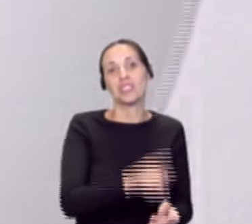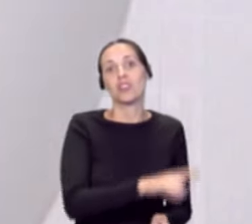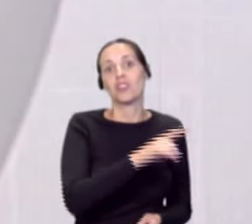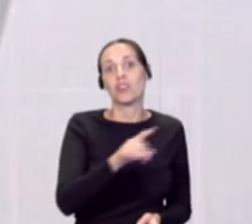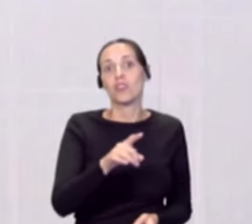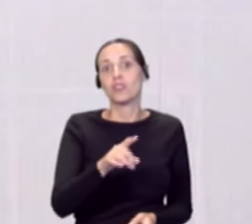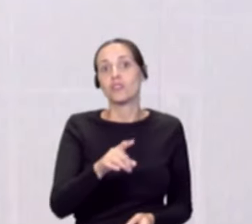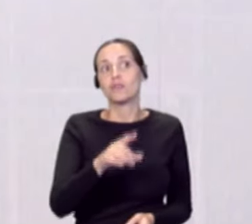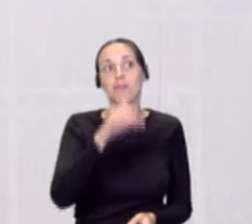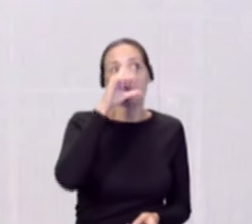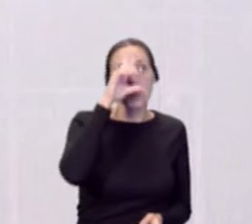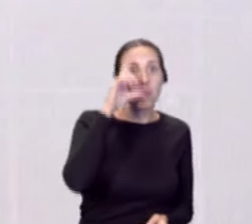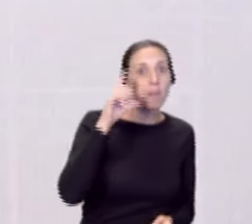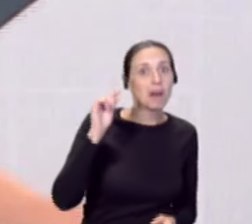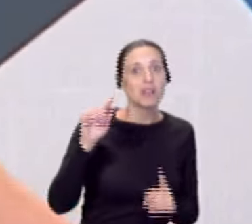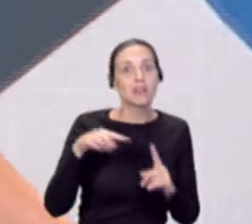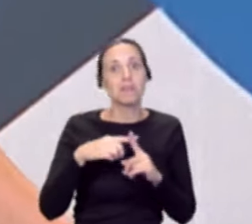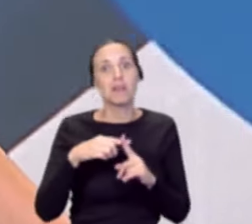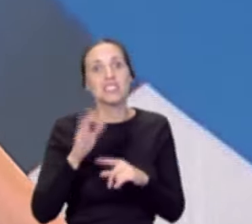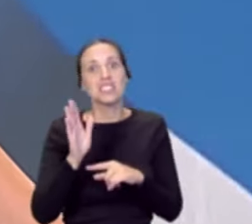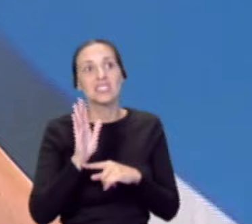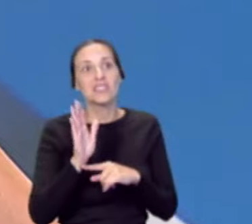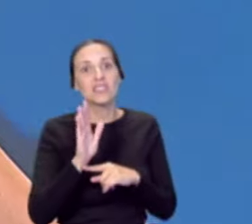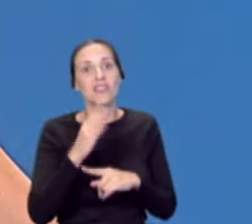Modino. ¿Qué tal, compañera? A ver si los podemos escuchar.